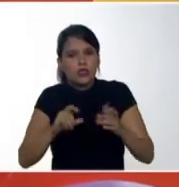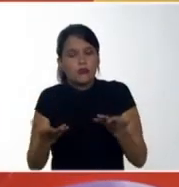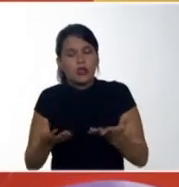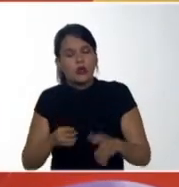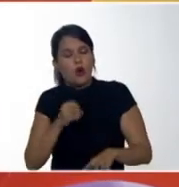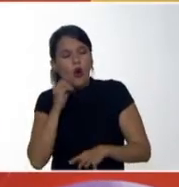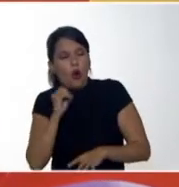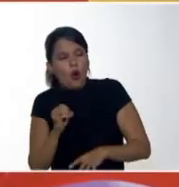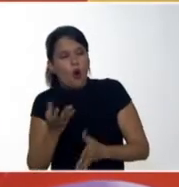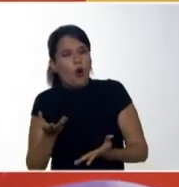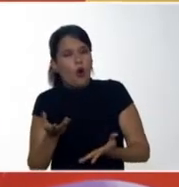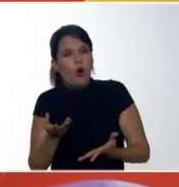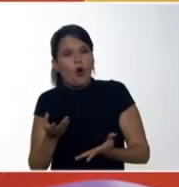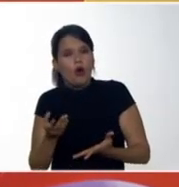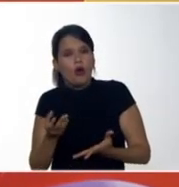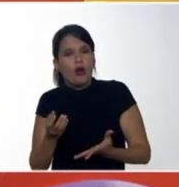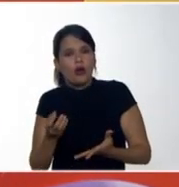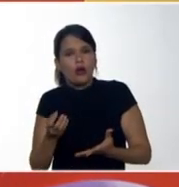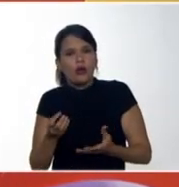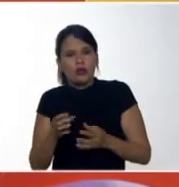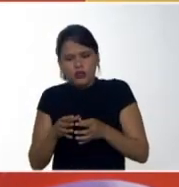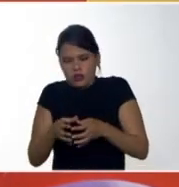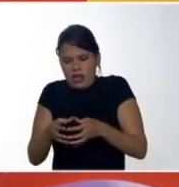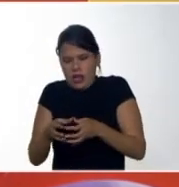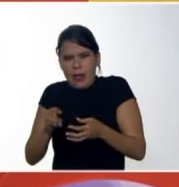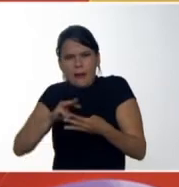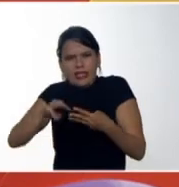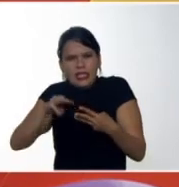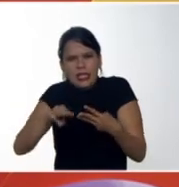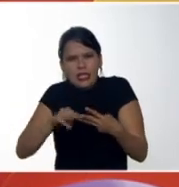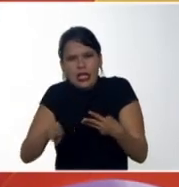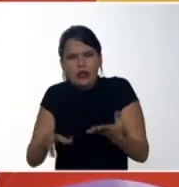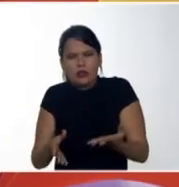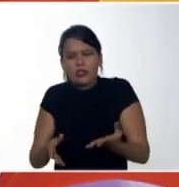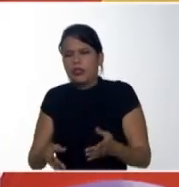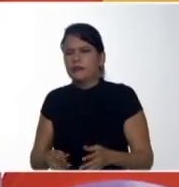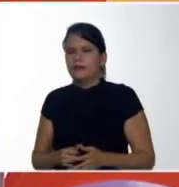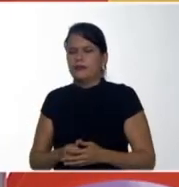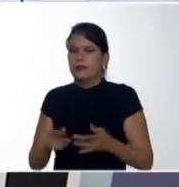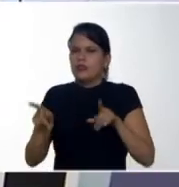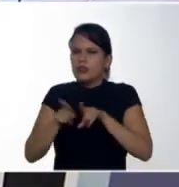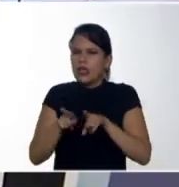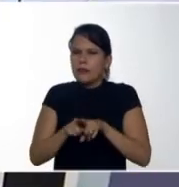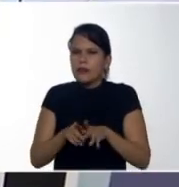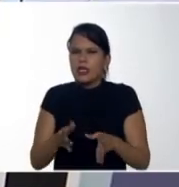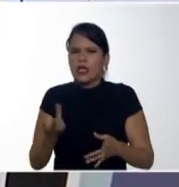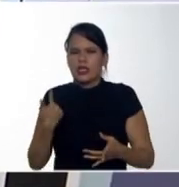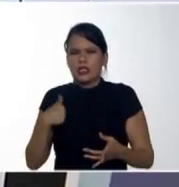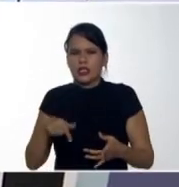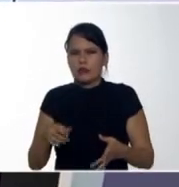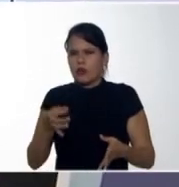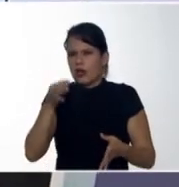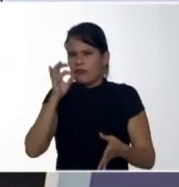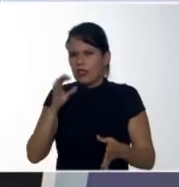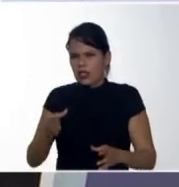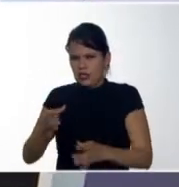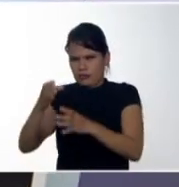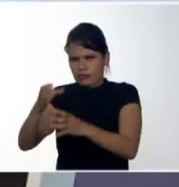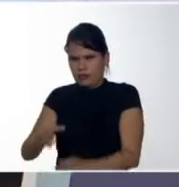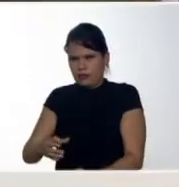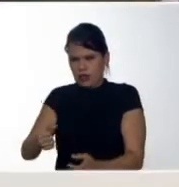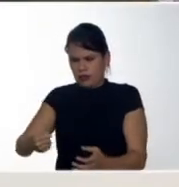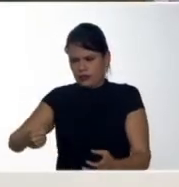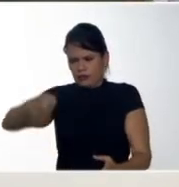o el producto puro como tal. Perfecto. También, aquí tenemos una cafetera. En la